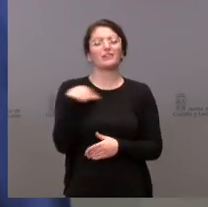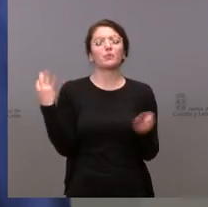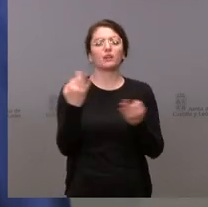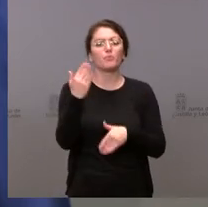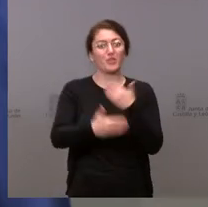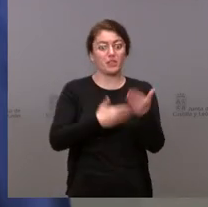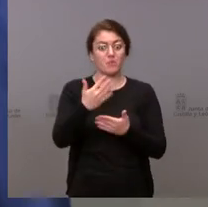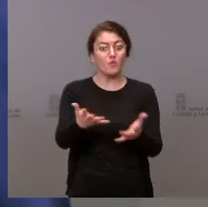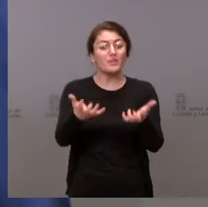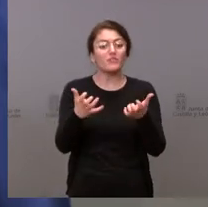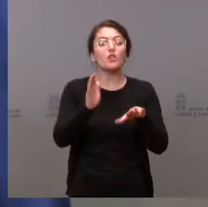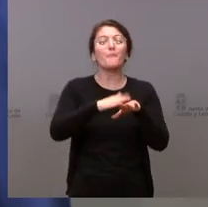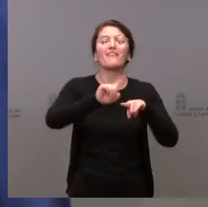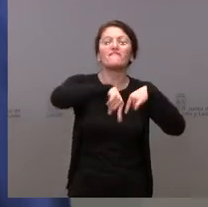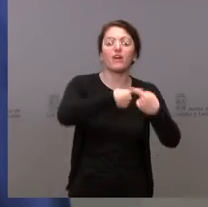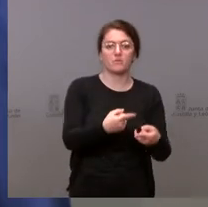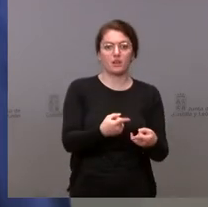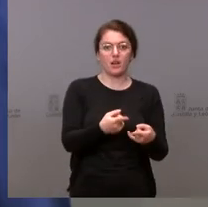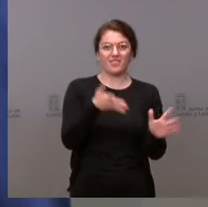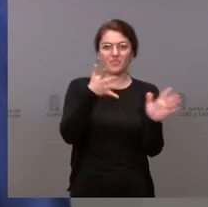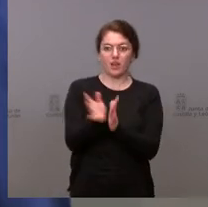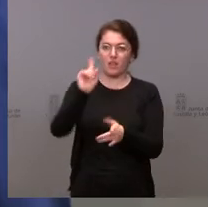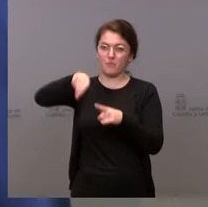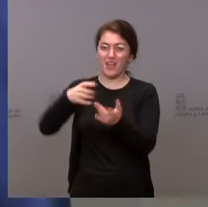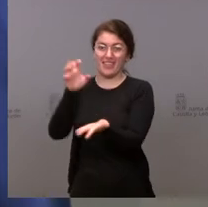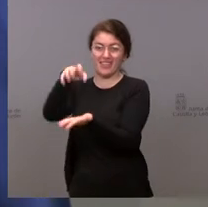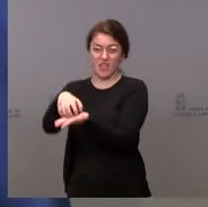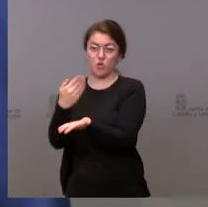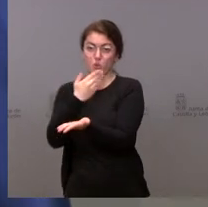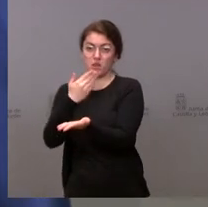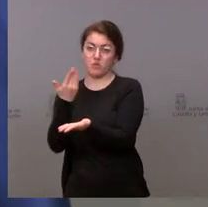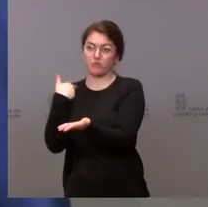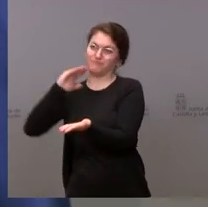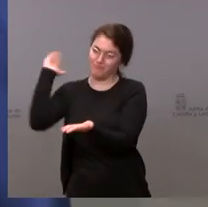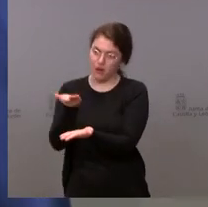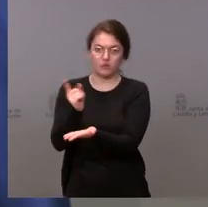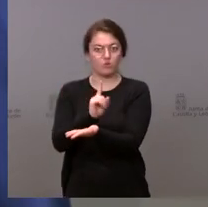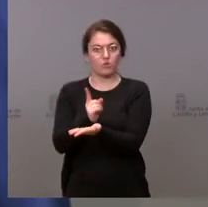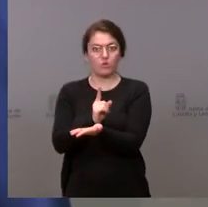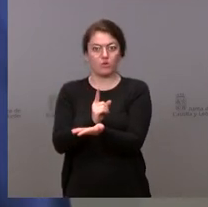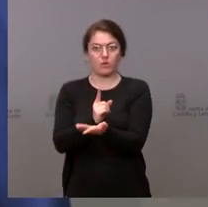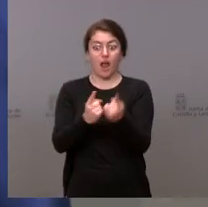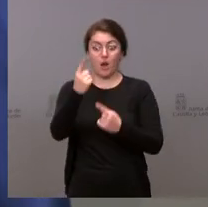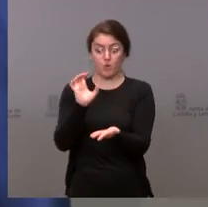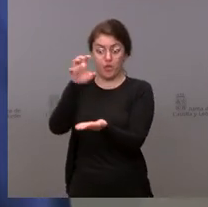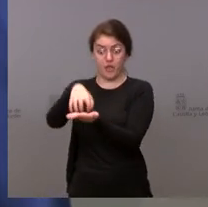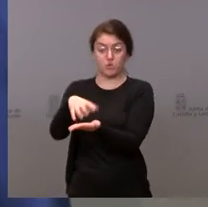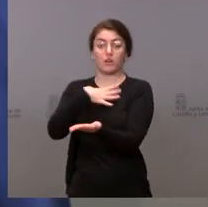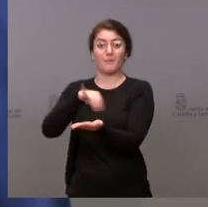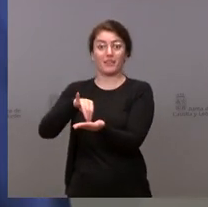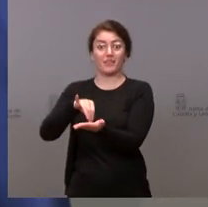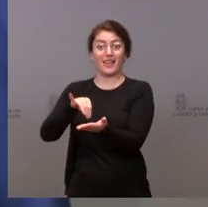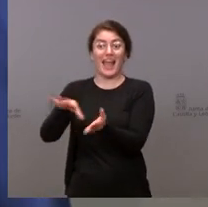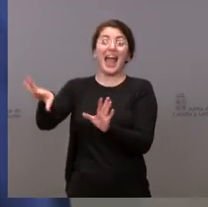para las familias no supusiera un perjuicio para algunos centros educativos y por tanto ahora hay centros que pueden optar entre seguir